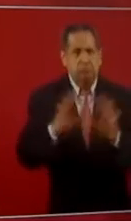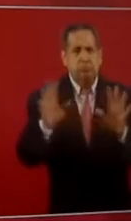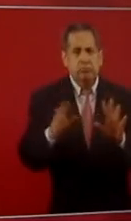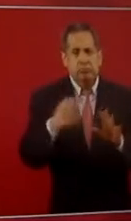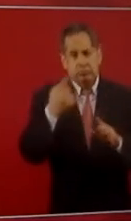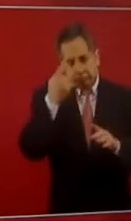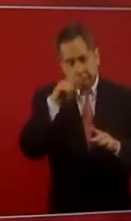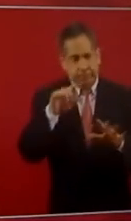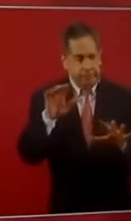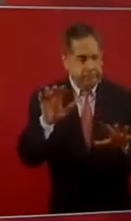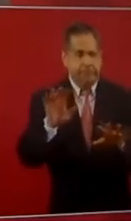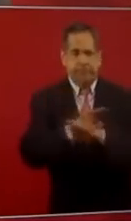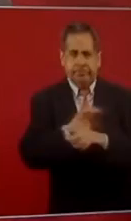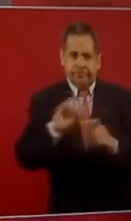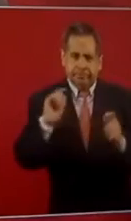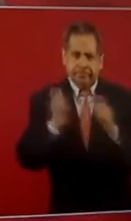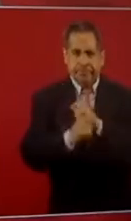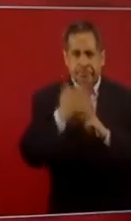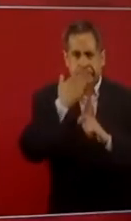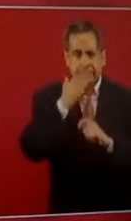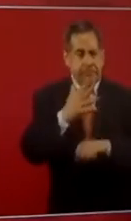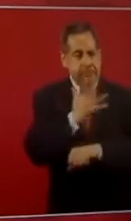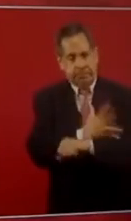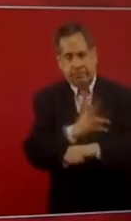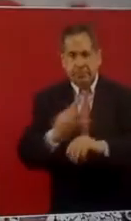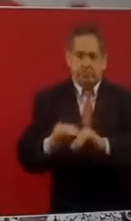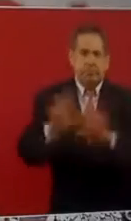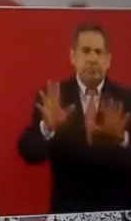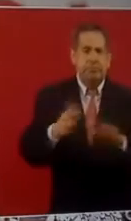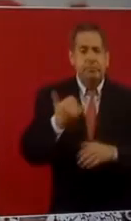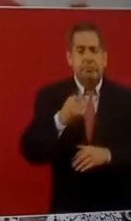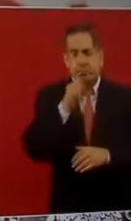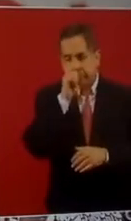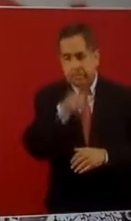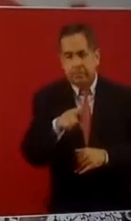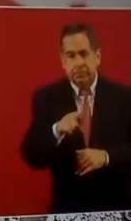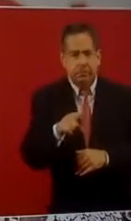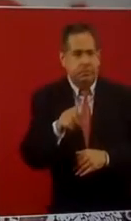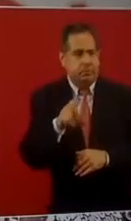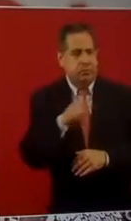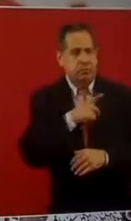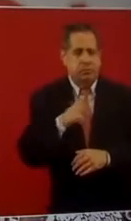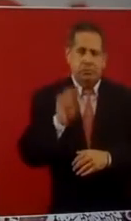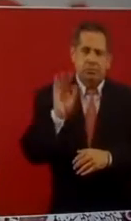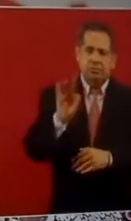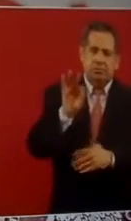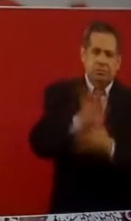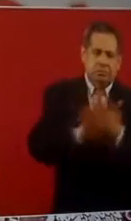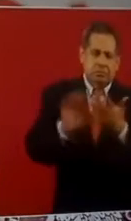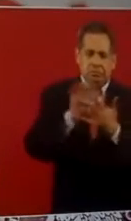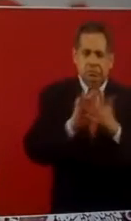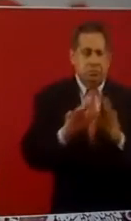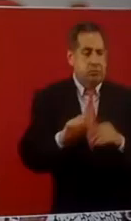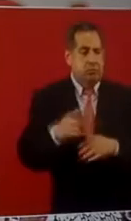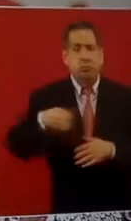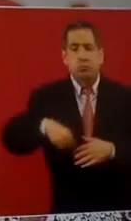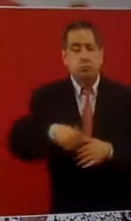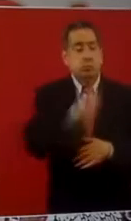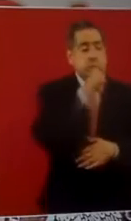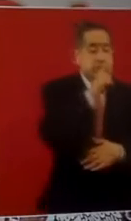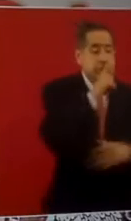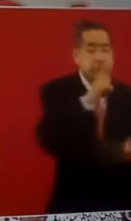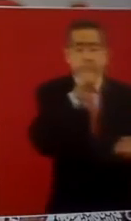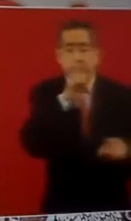Sin embargo, en 2017 fue liberado bajo fianza y en 2018 absuelto de